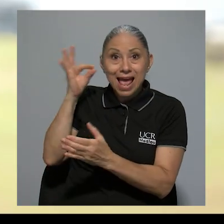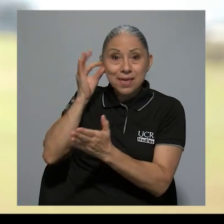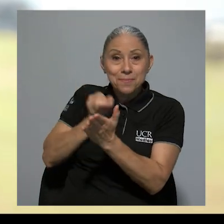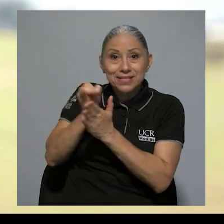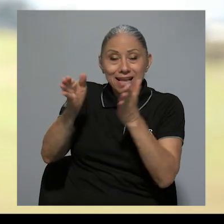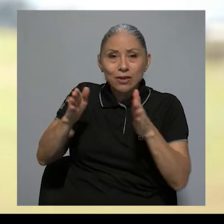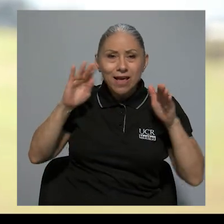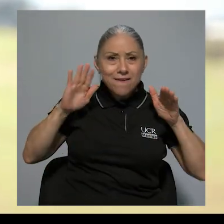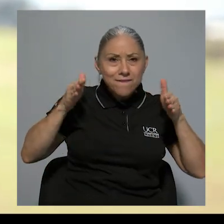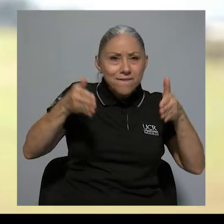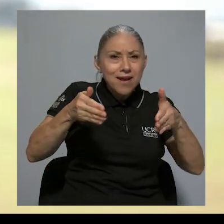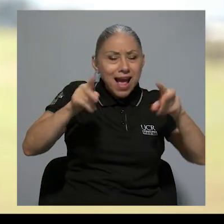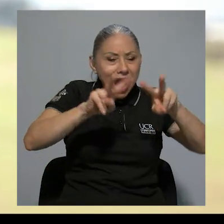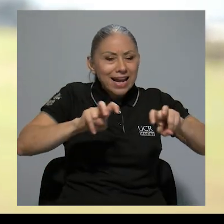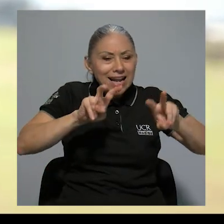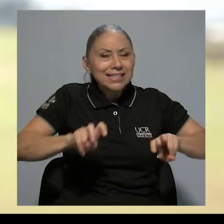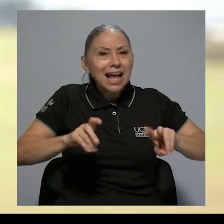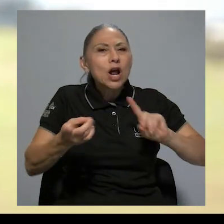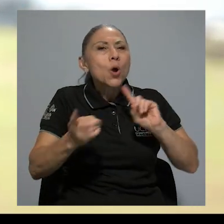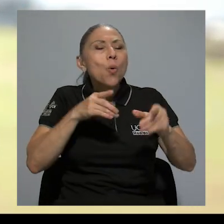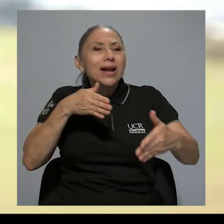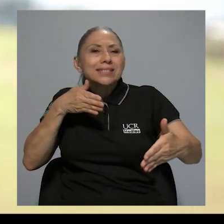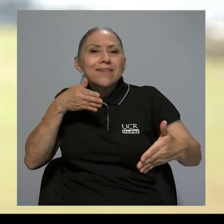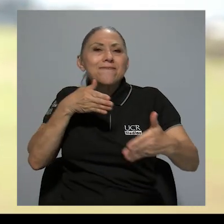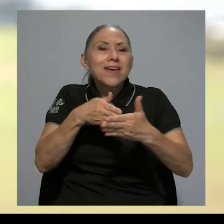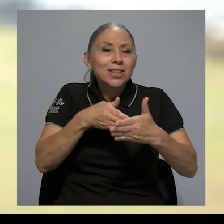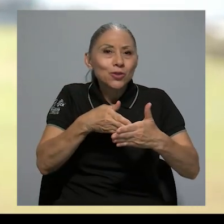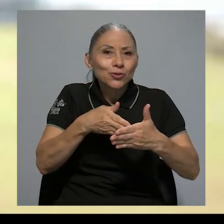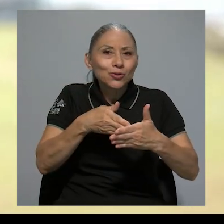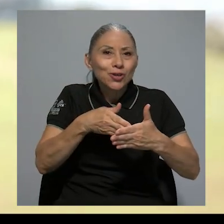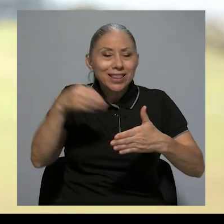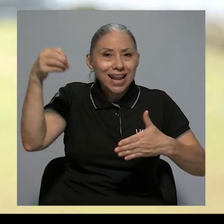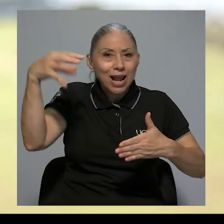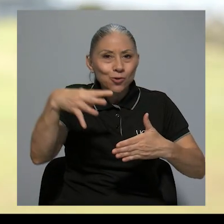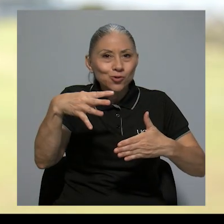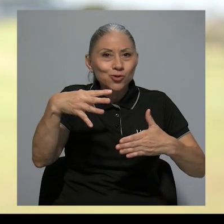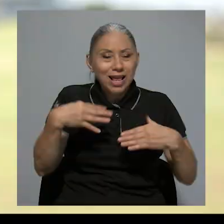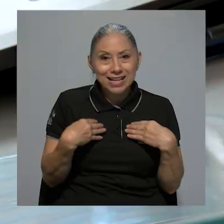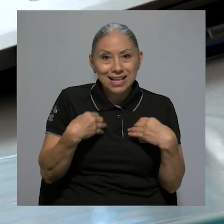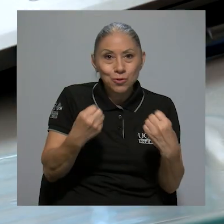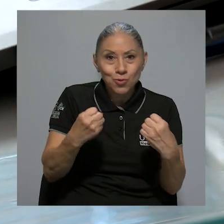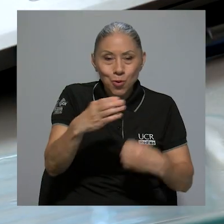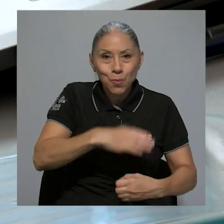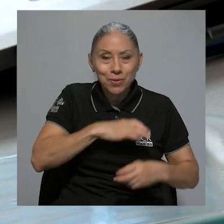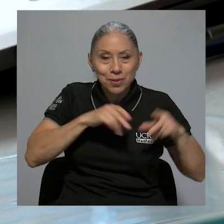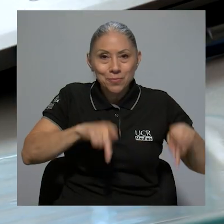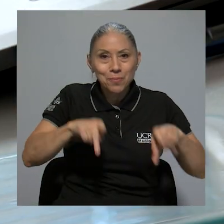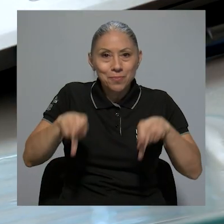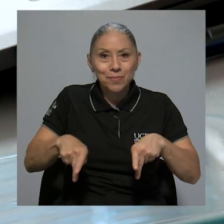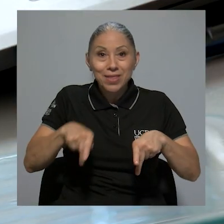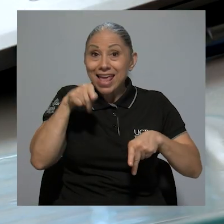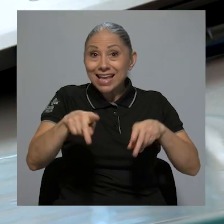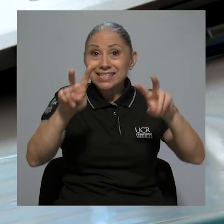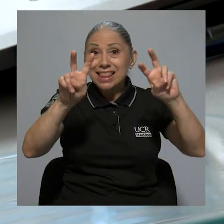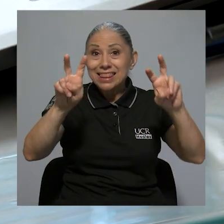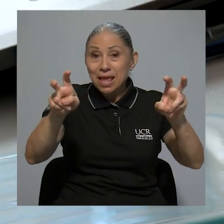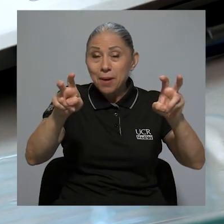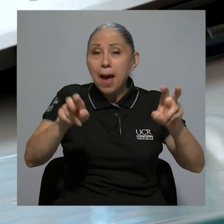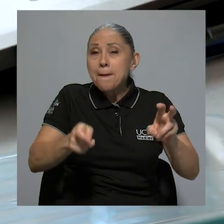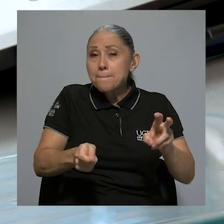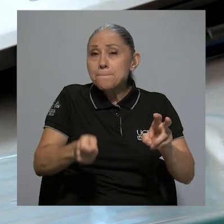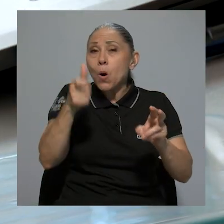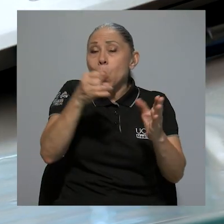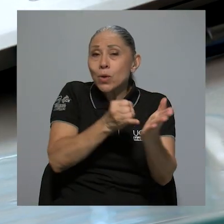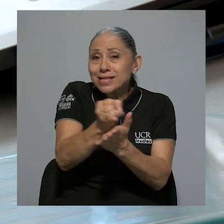enfocado en analizar los efectos que genera la luz en la salud y el comportamiento de las personas, un área poco desarrollada por